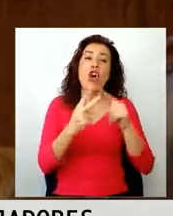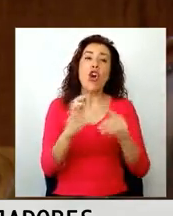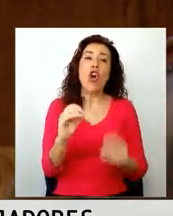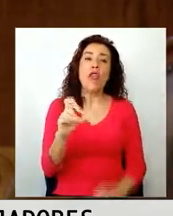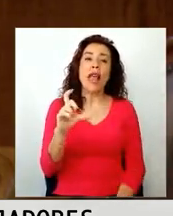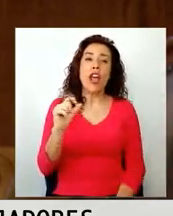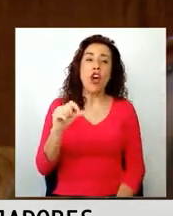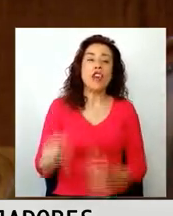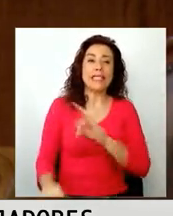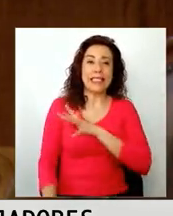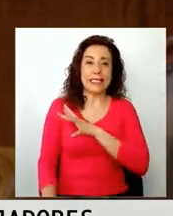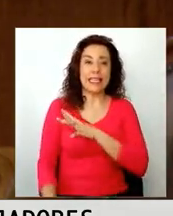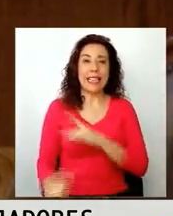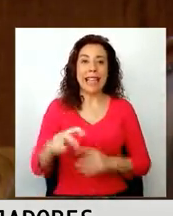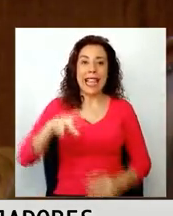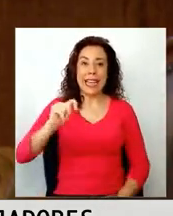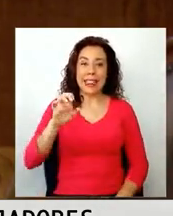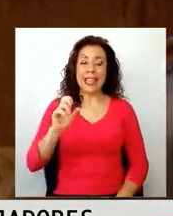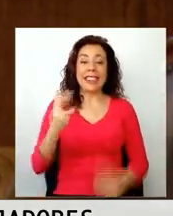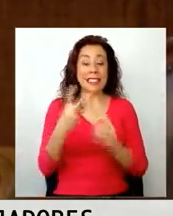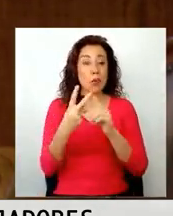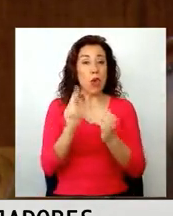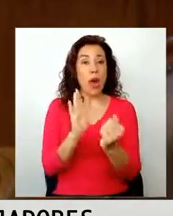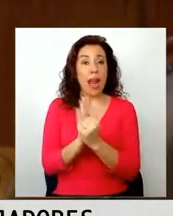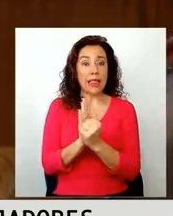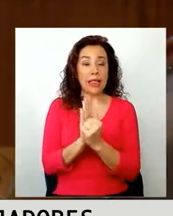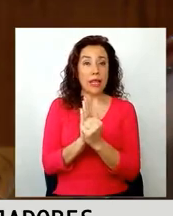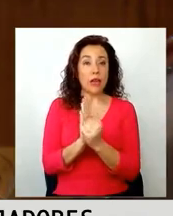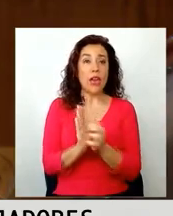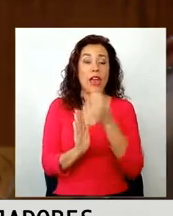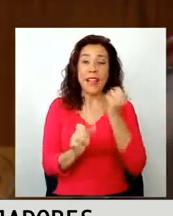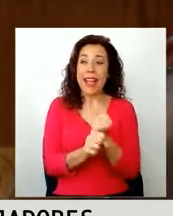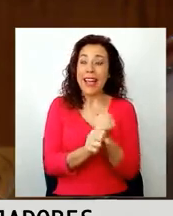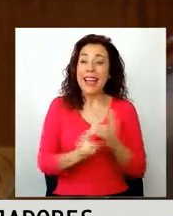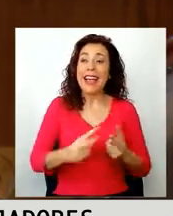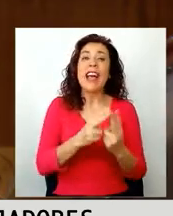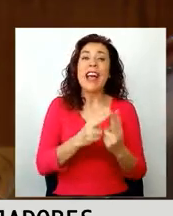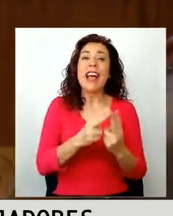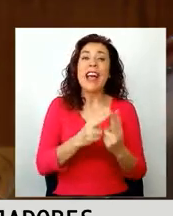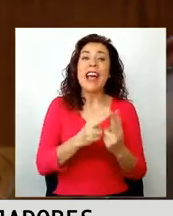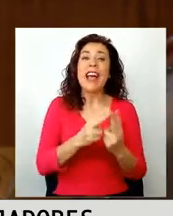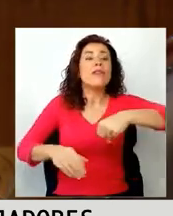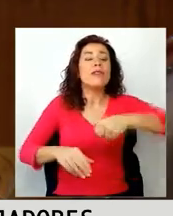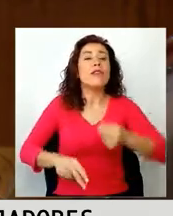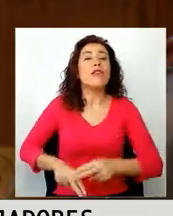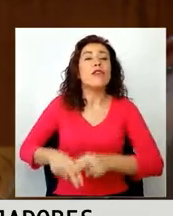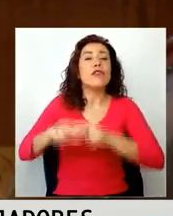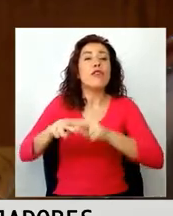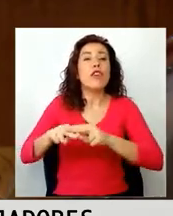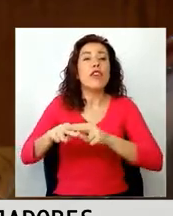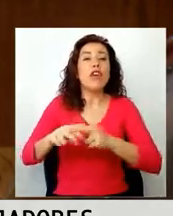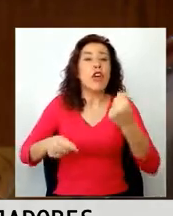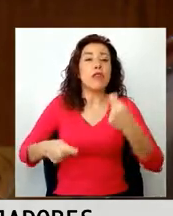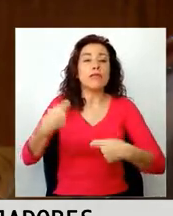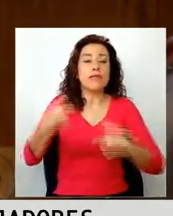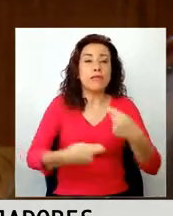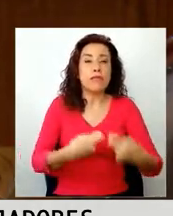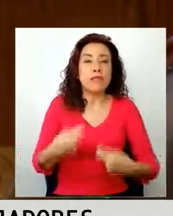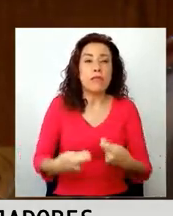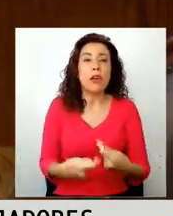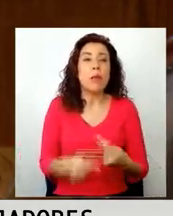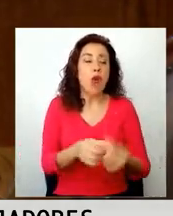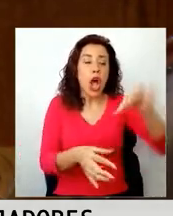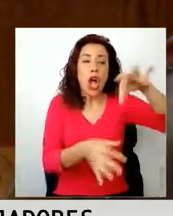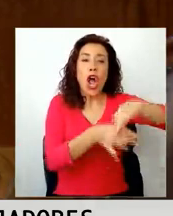el artículo segundo dispone que la obra se financiará mediante erogaciones populares obtenidas a través de colectas públicas